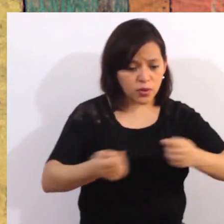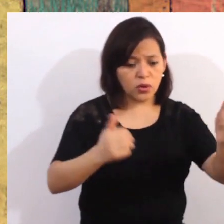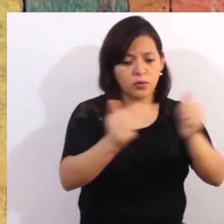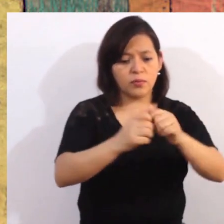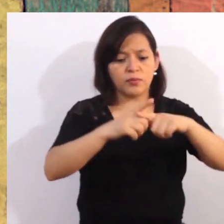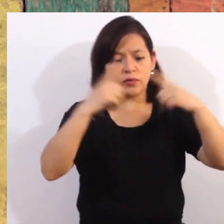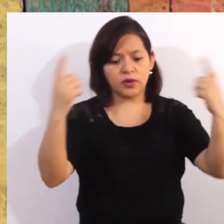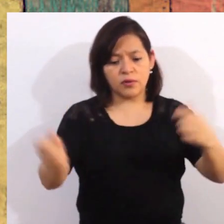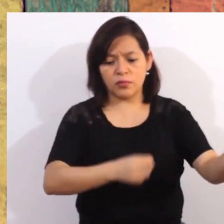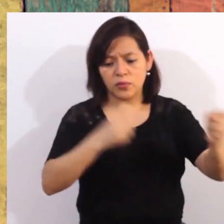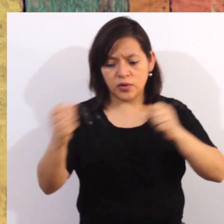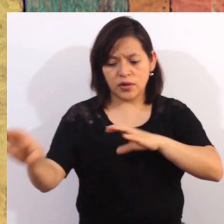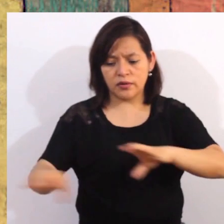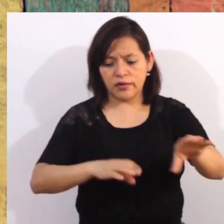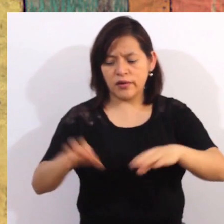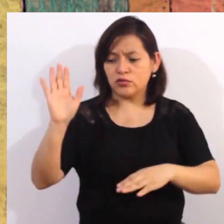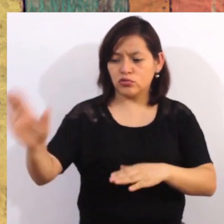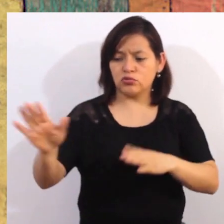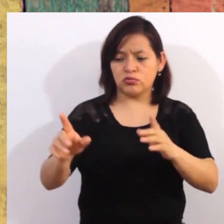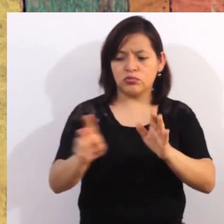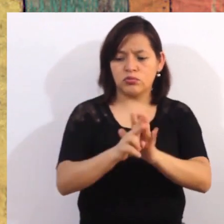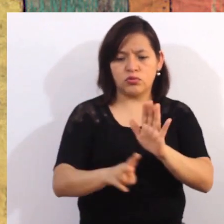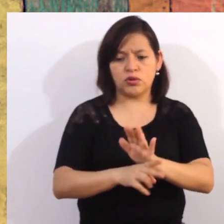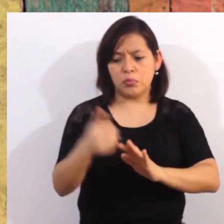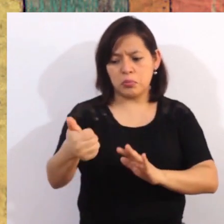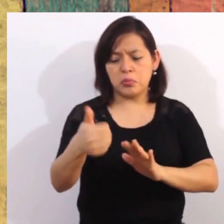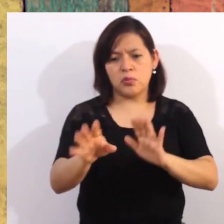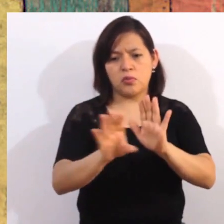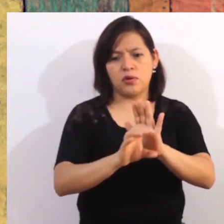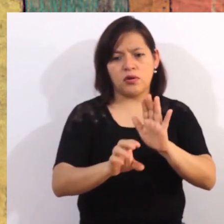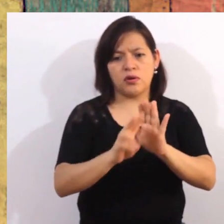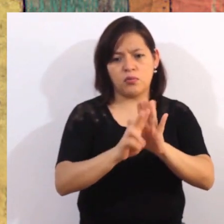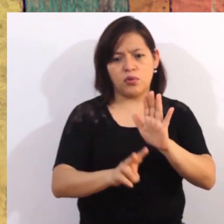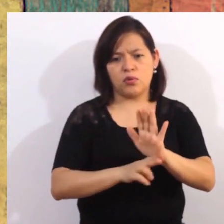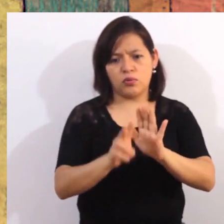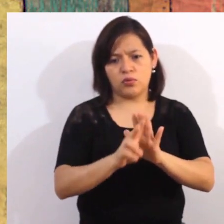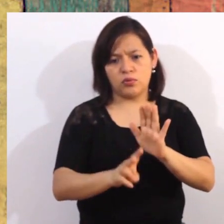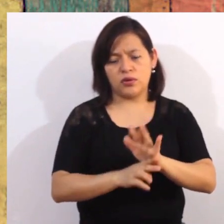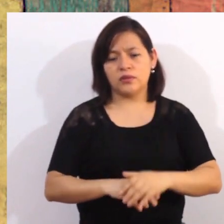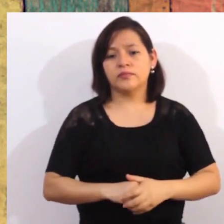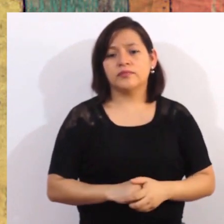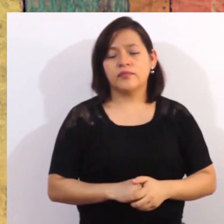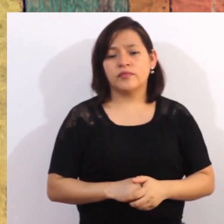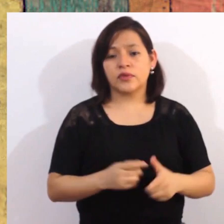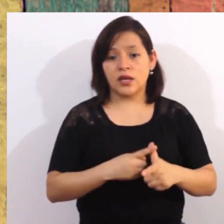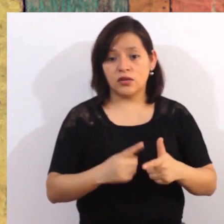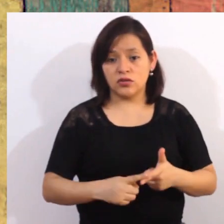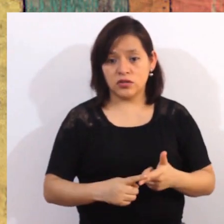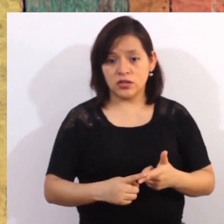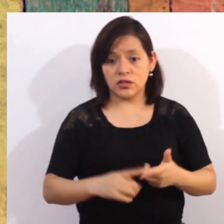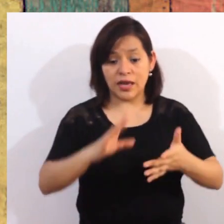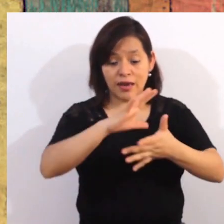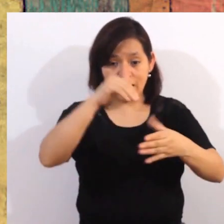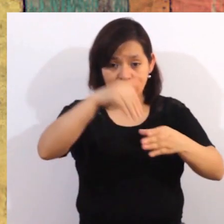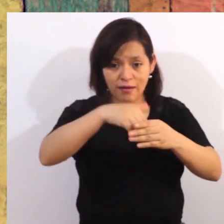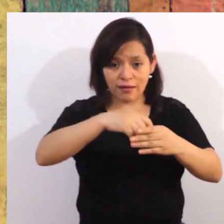dice, dominará con gran poder y hará su voluntad. Aquí podemos considerar varias cosas acerca de este